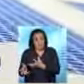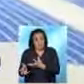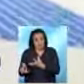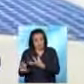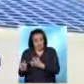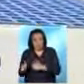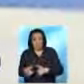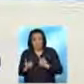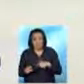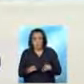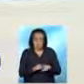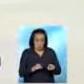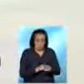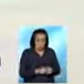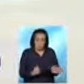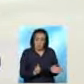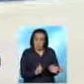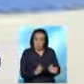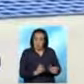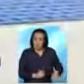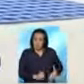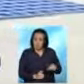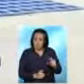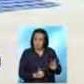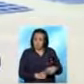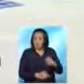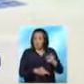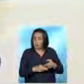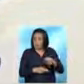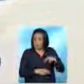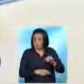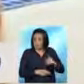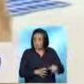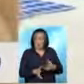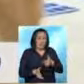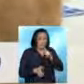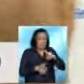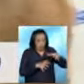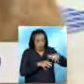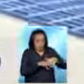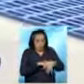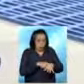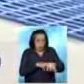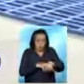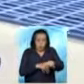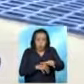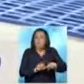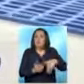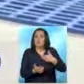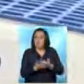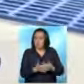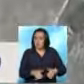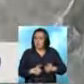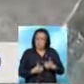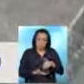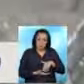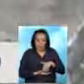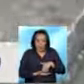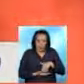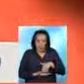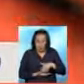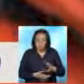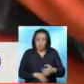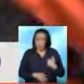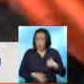vida. La pequeña pero valiente Panchita fue arrastrada por los huaicos y llegó viva pero muy débil. Nosotros